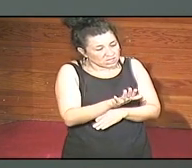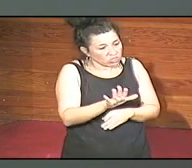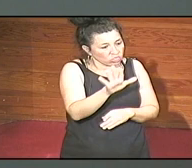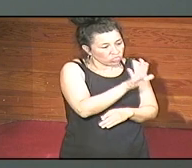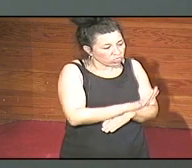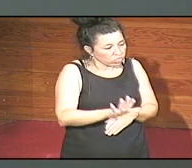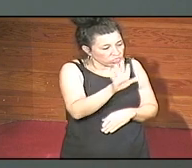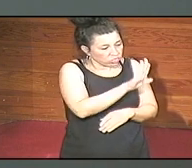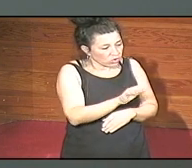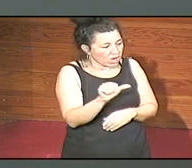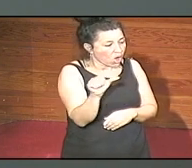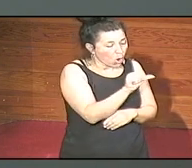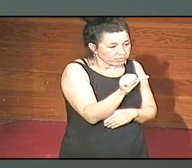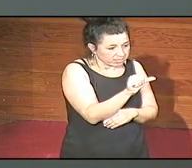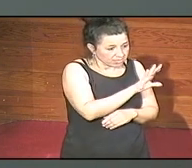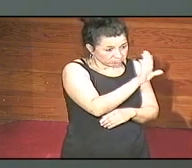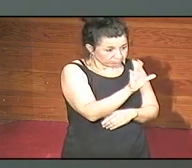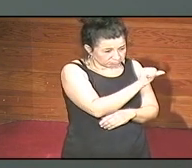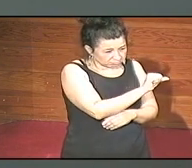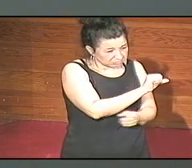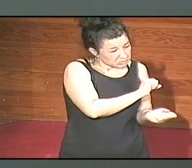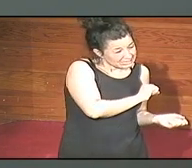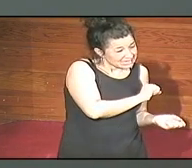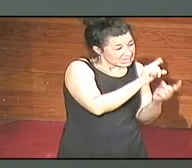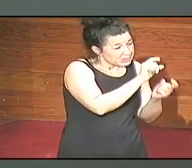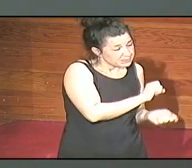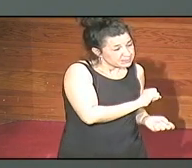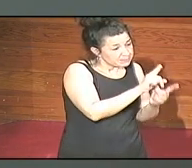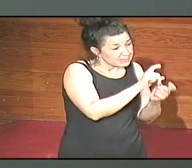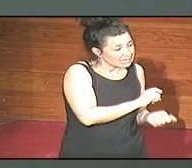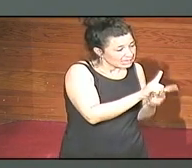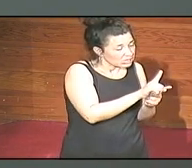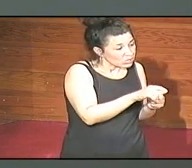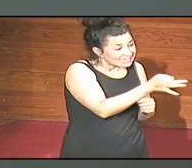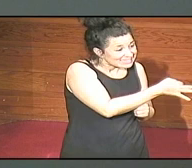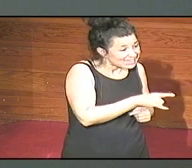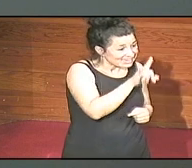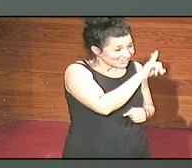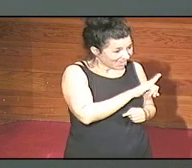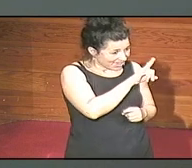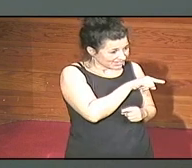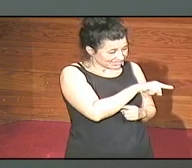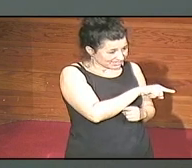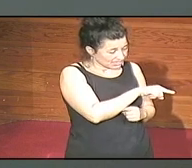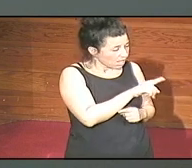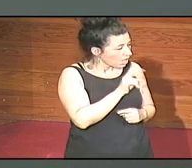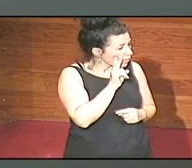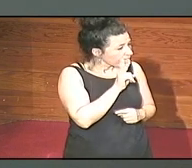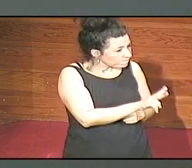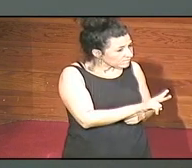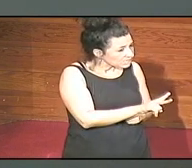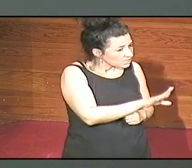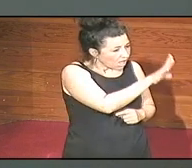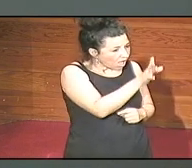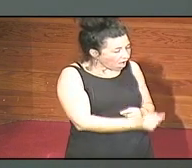de la gran migración que hay desde hace unos años hacia las islas canarias y allí veías como la pandemia en el continente africano